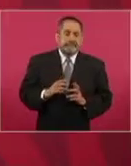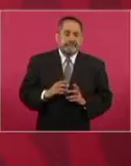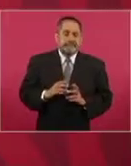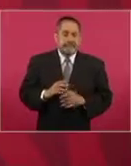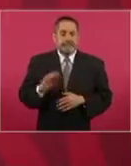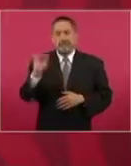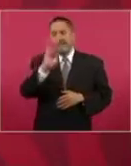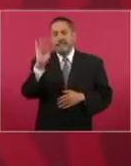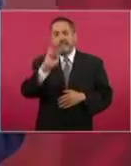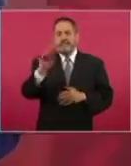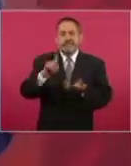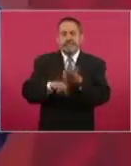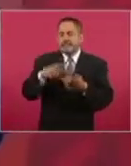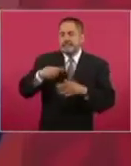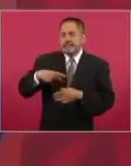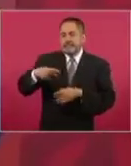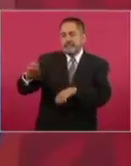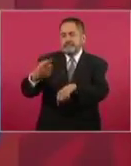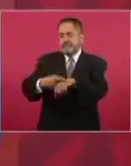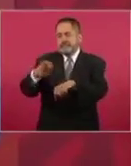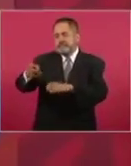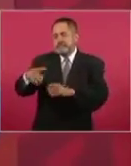una paciente